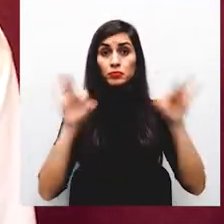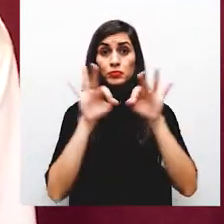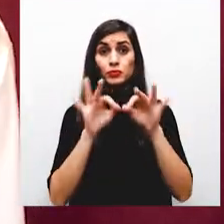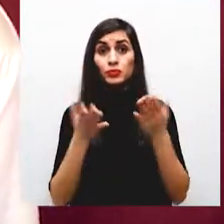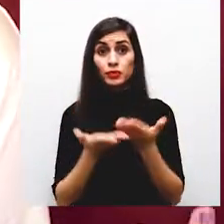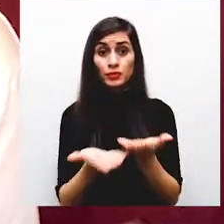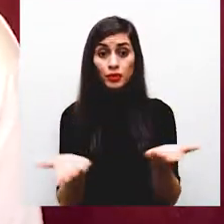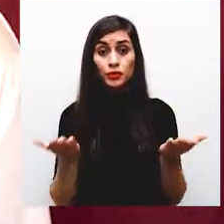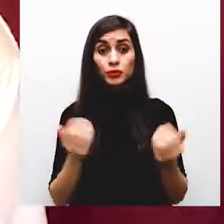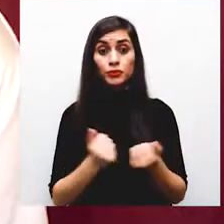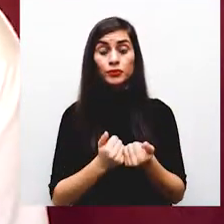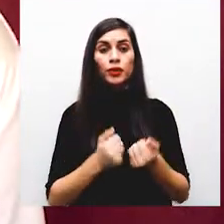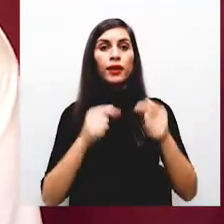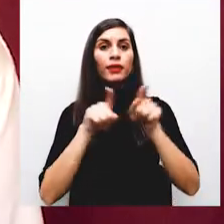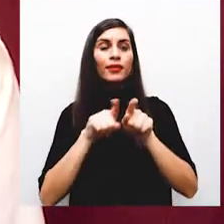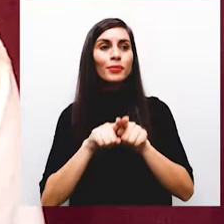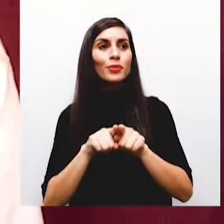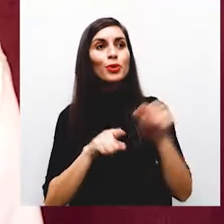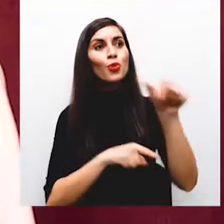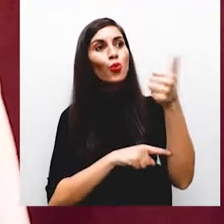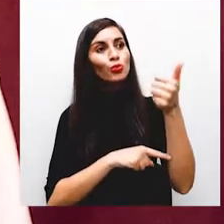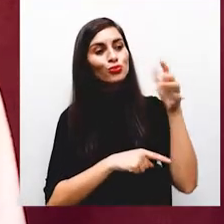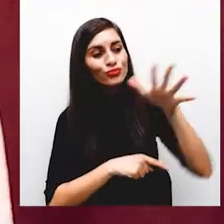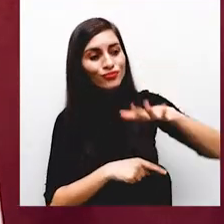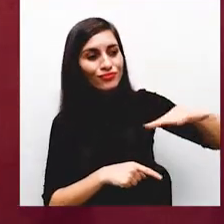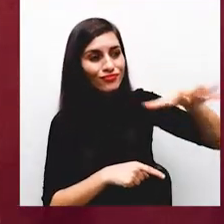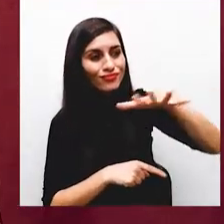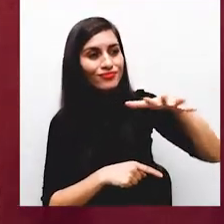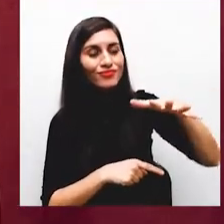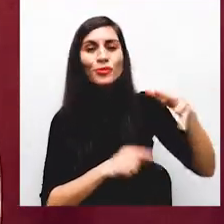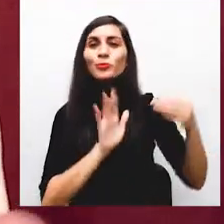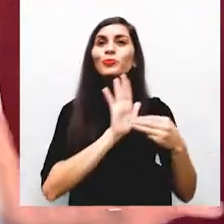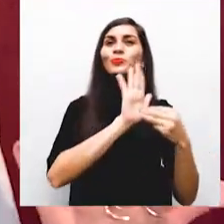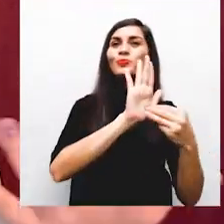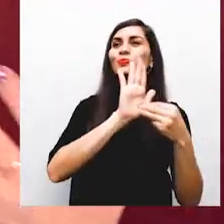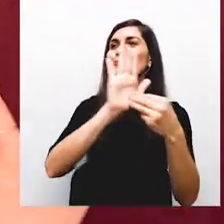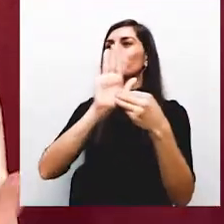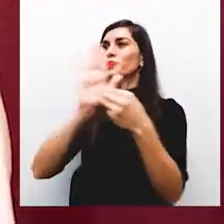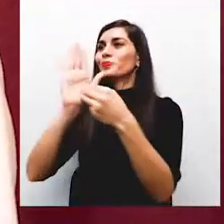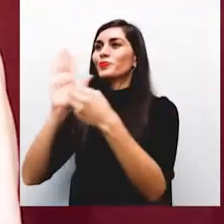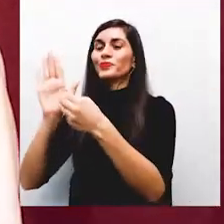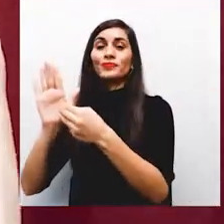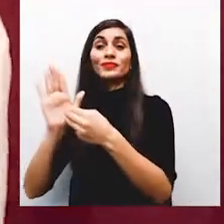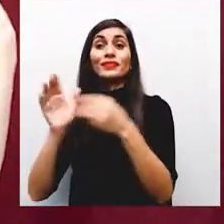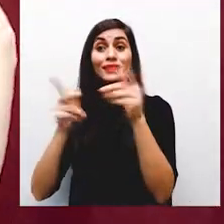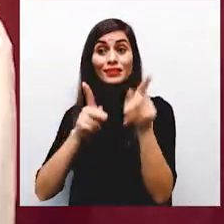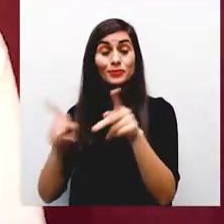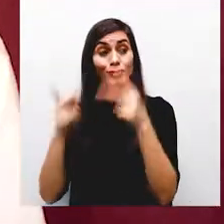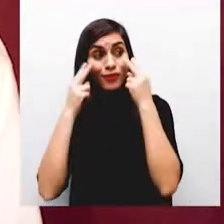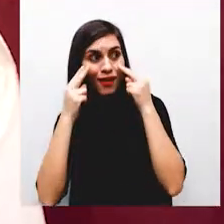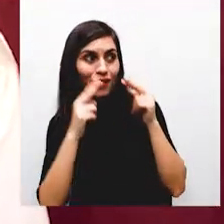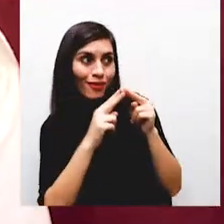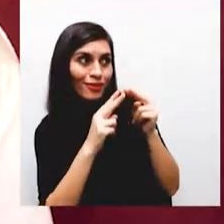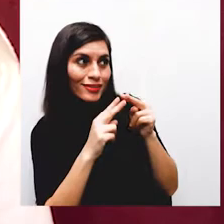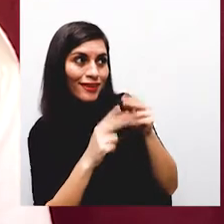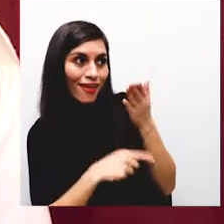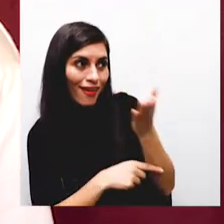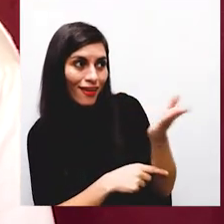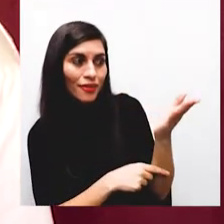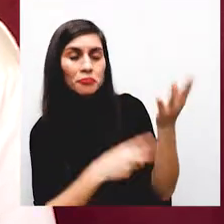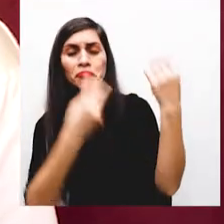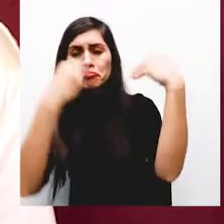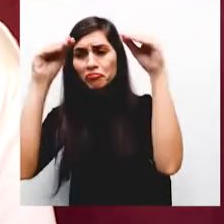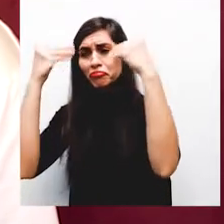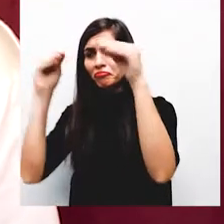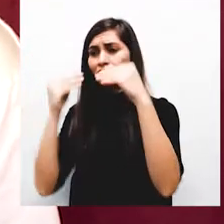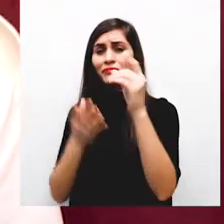y le abrieron las puertas para galerías, para que ella pudiera desarrollarse y que fuera conocido su arte y finalmente también